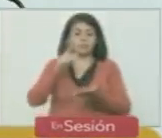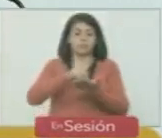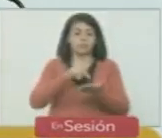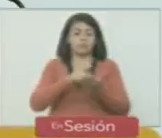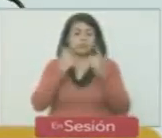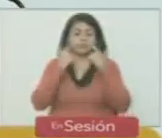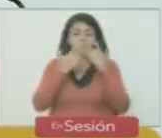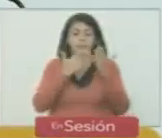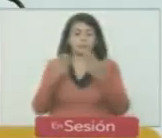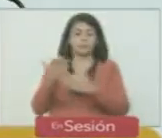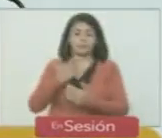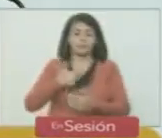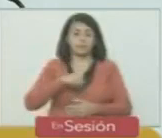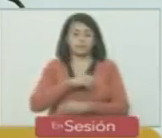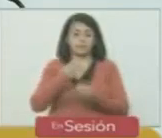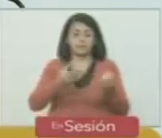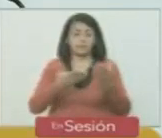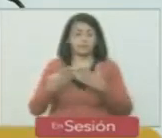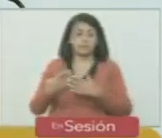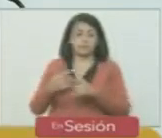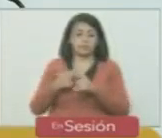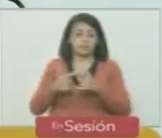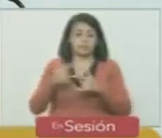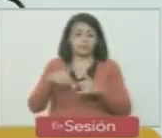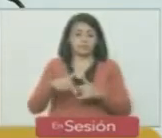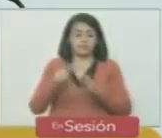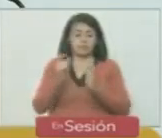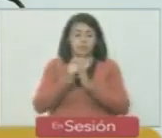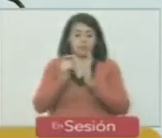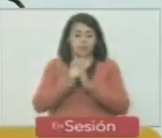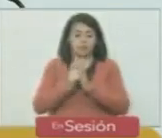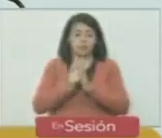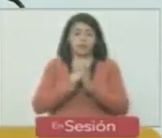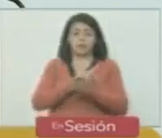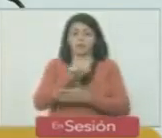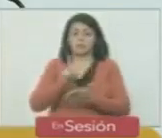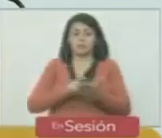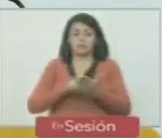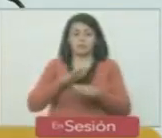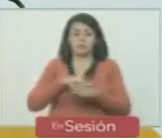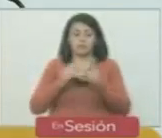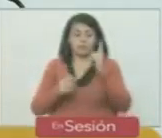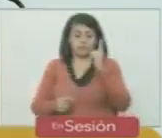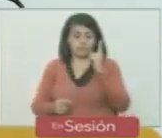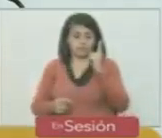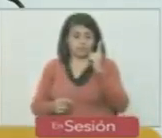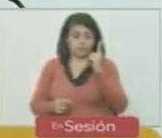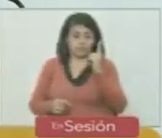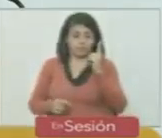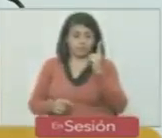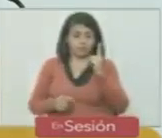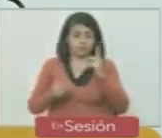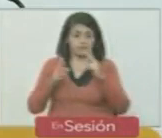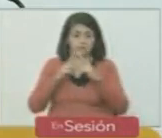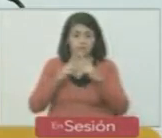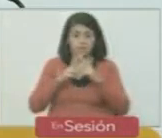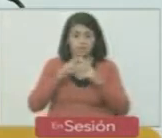ello, nosotros traemos el punto a plenaria, primero, para que en consonancia con los